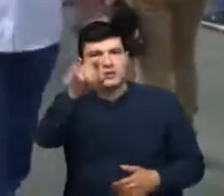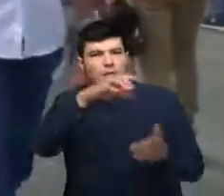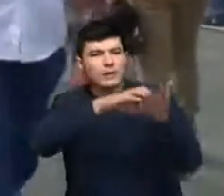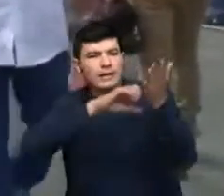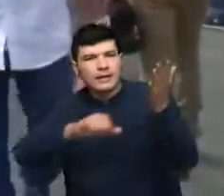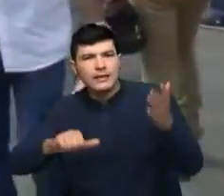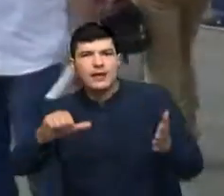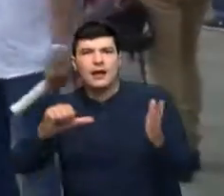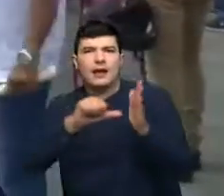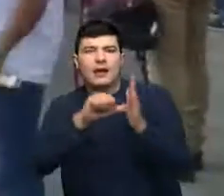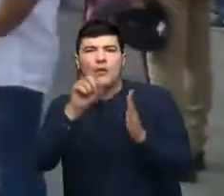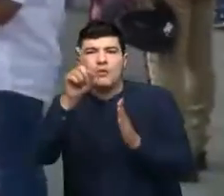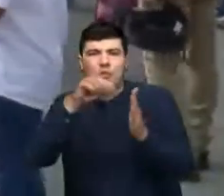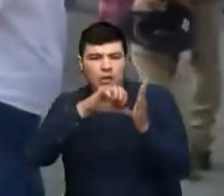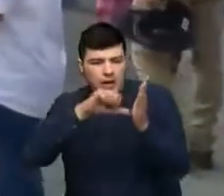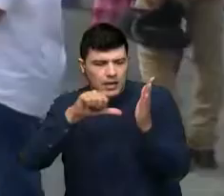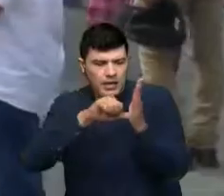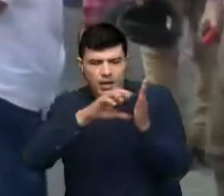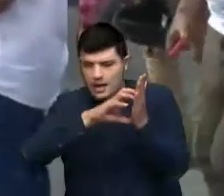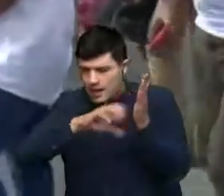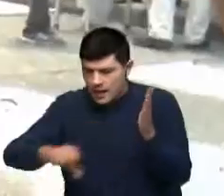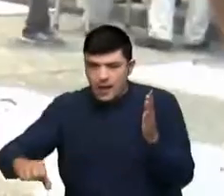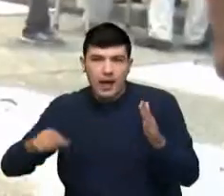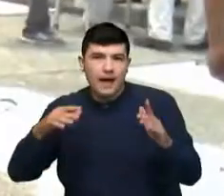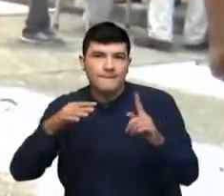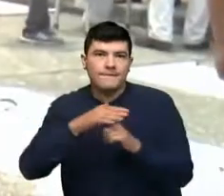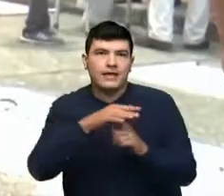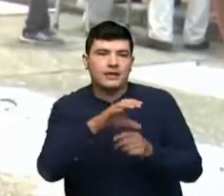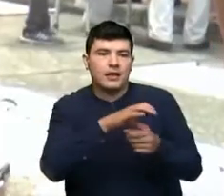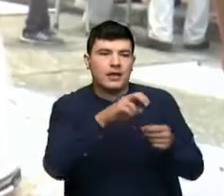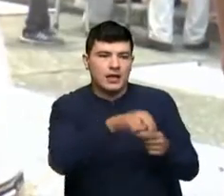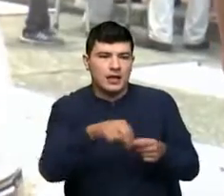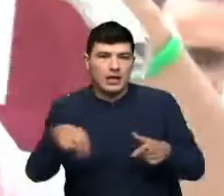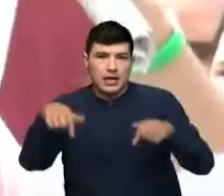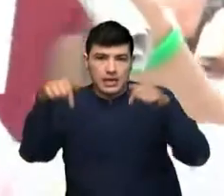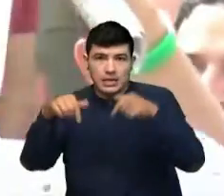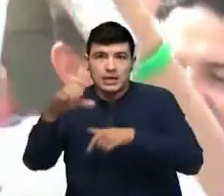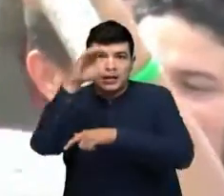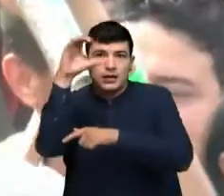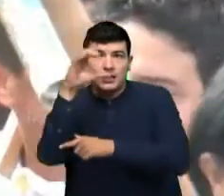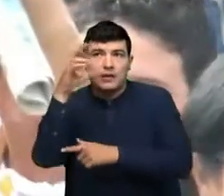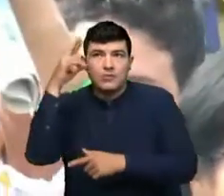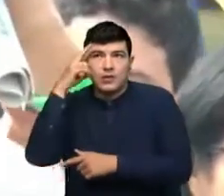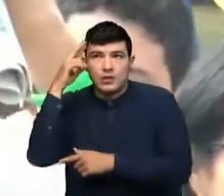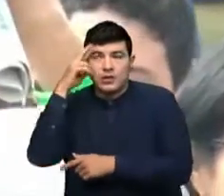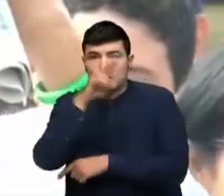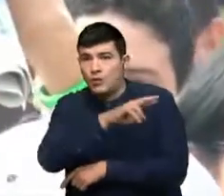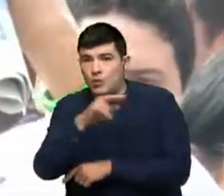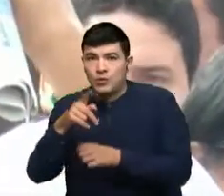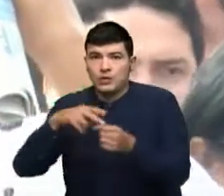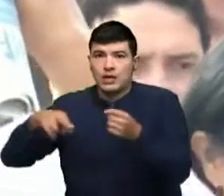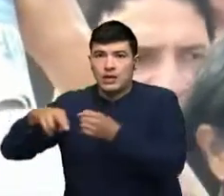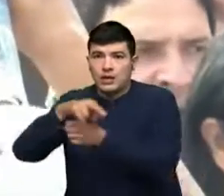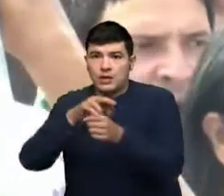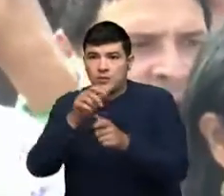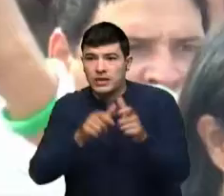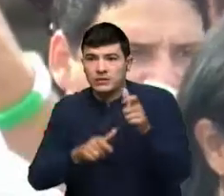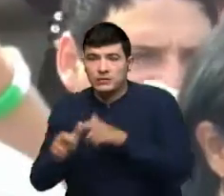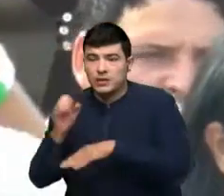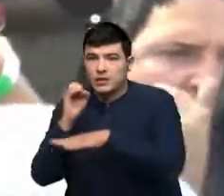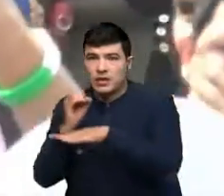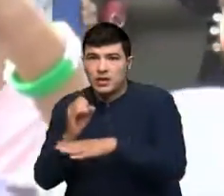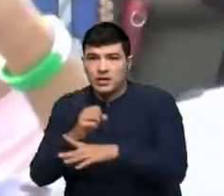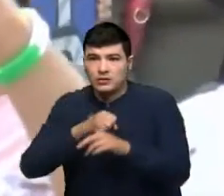artículos, hunda esos artículos que afectan a la ciudadanía de colombiana. Desde otras regiones llegaron manifestantes de